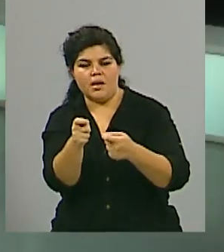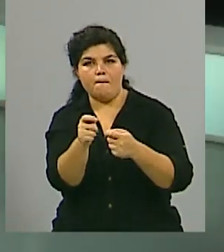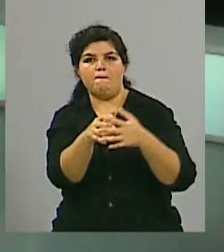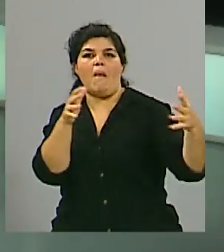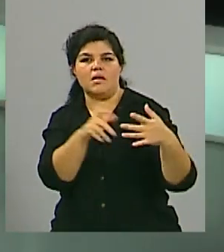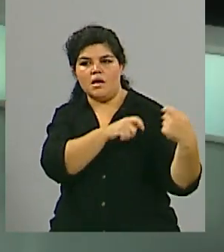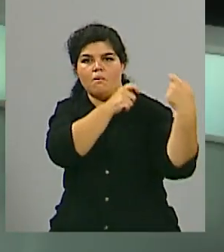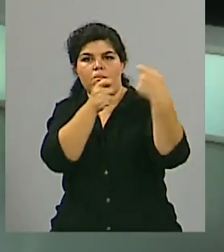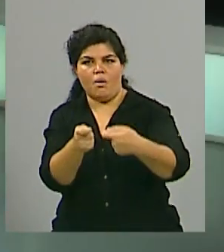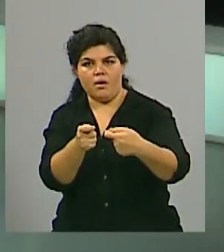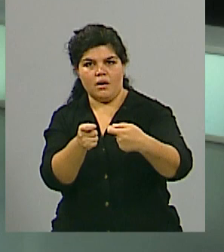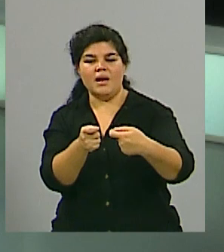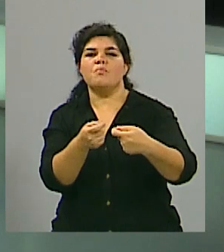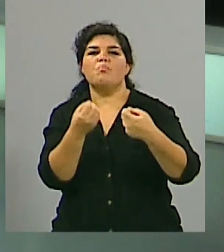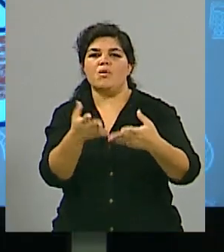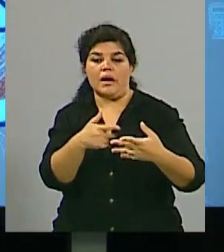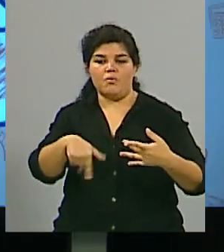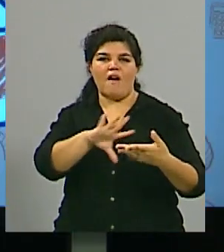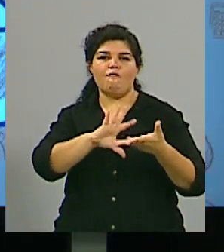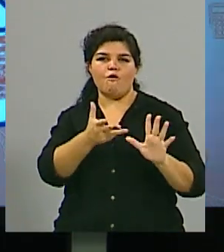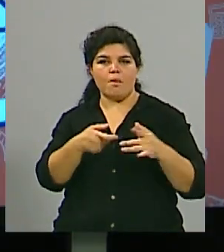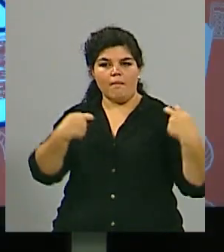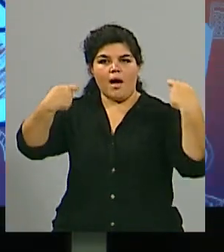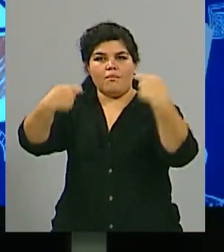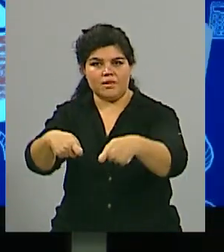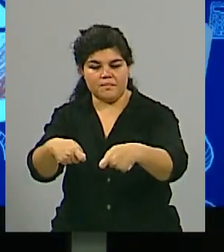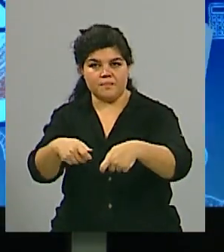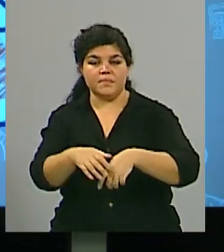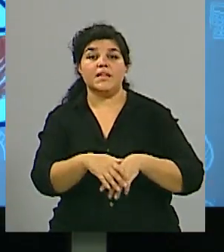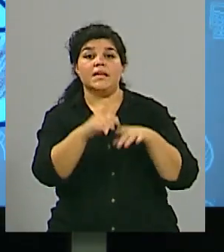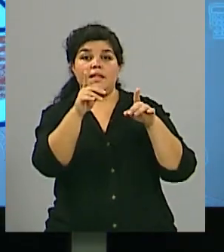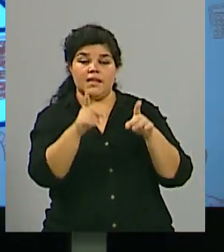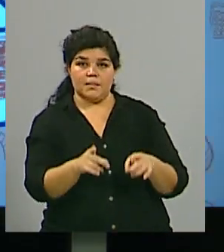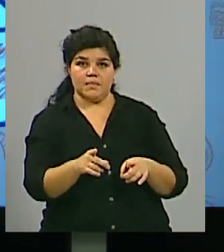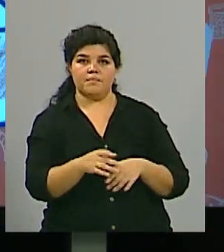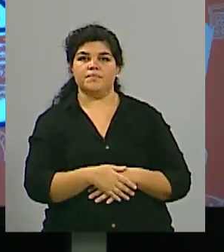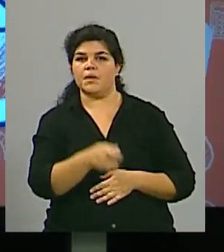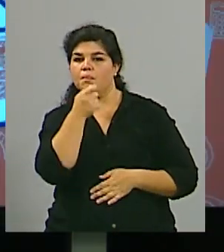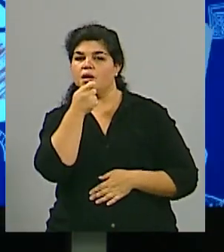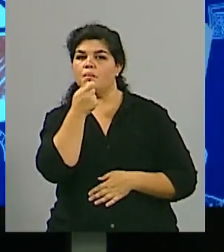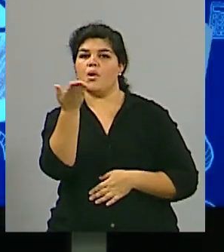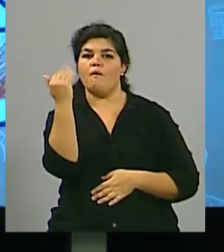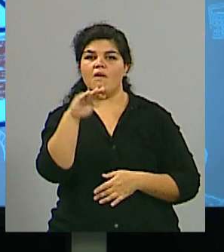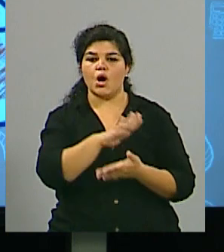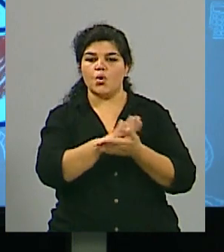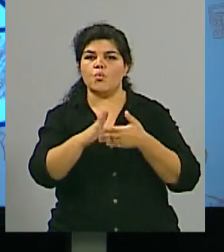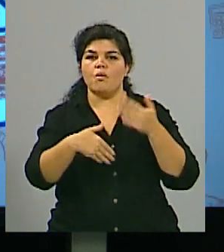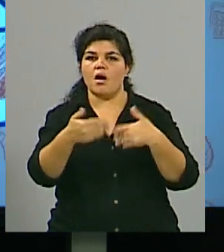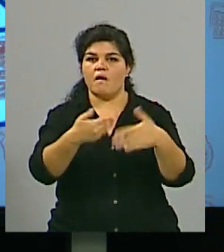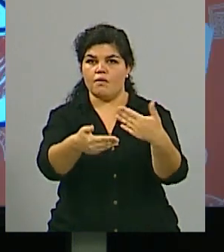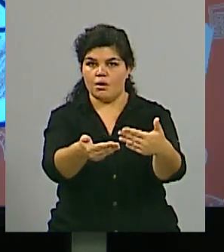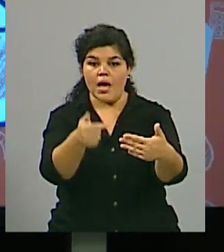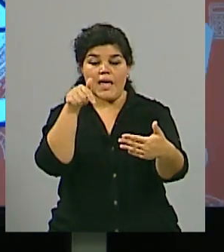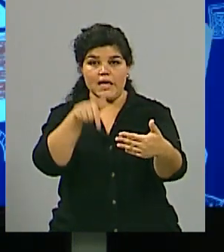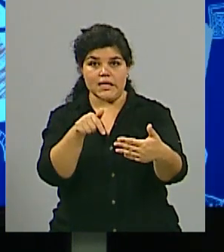hitos, ¿no? Los mayores hitos que también se le recuerdan es la fundación del nuevo Banco de Desarrollo. Actualmente, uno de los